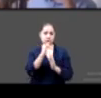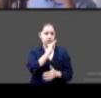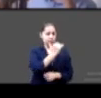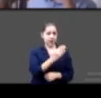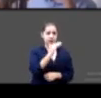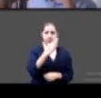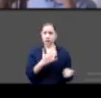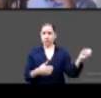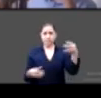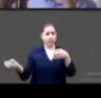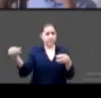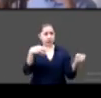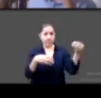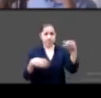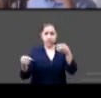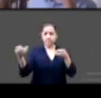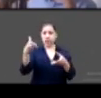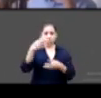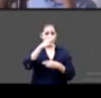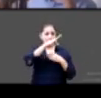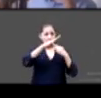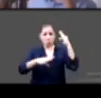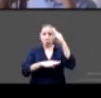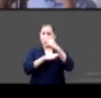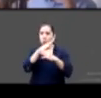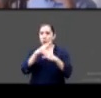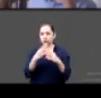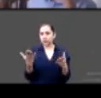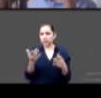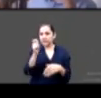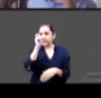estamos hablando de que se han compartido para el mes de abril